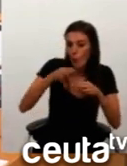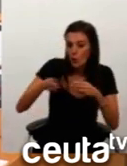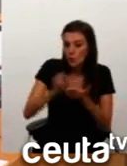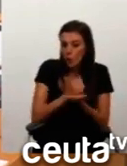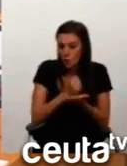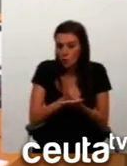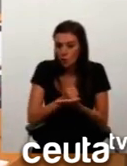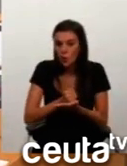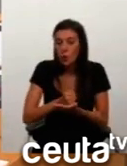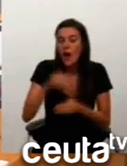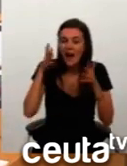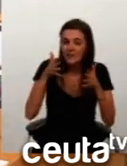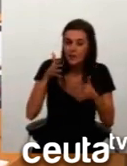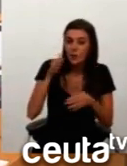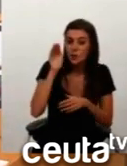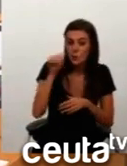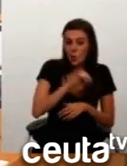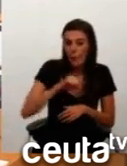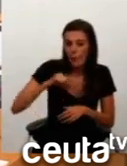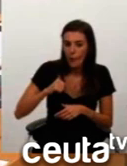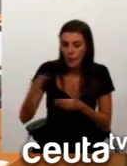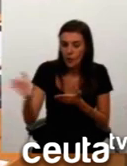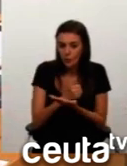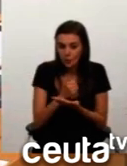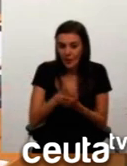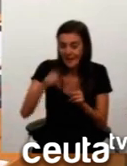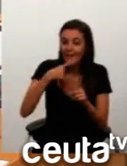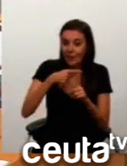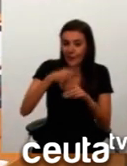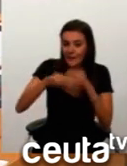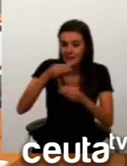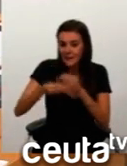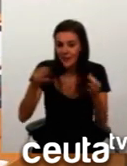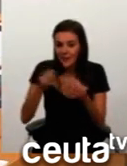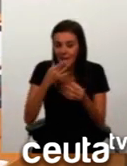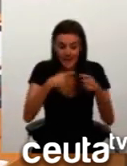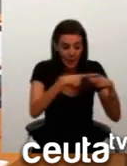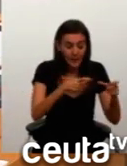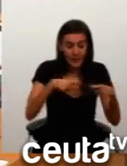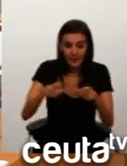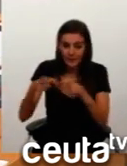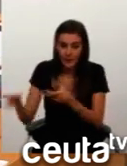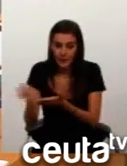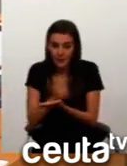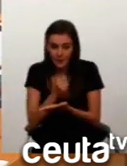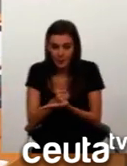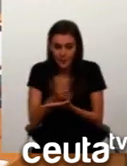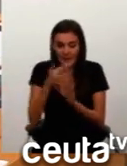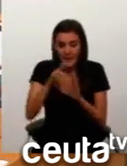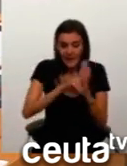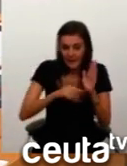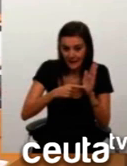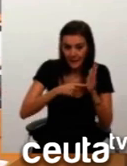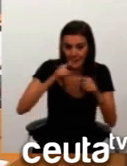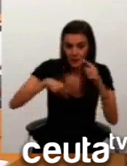sus propios asesores y que se haga una distribución tal y como establece el reglamento